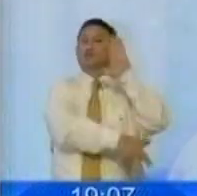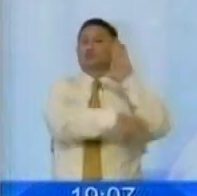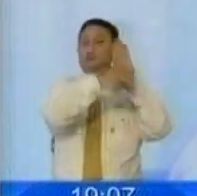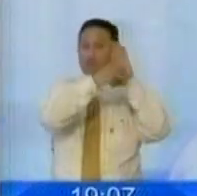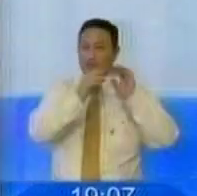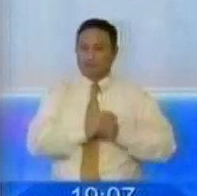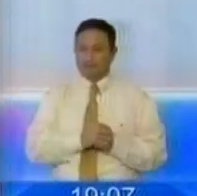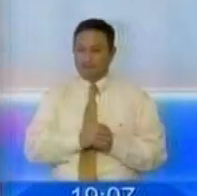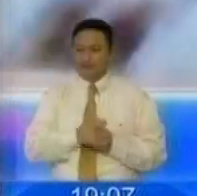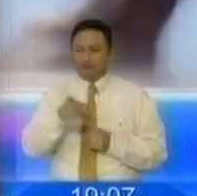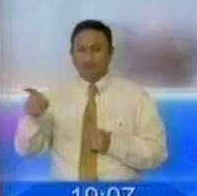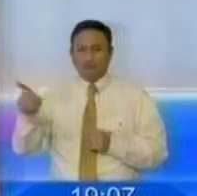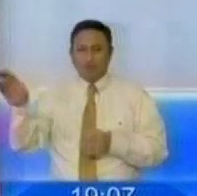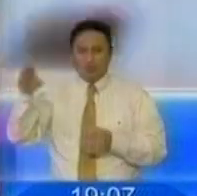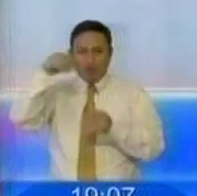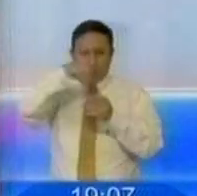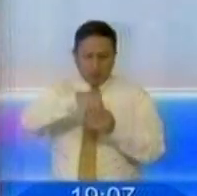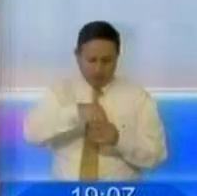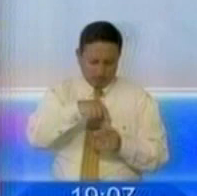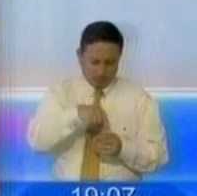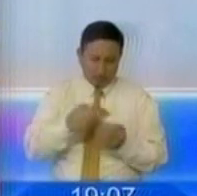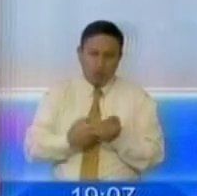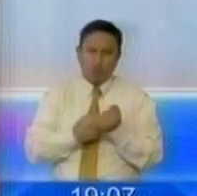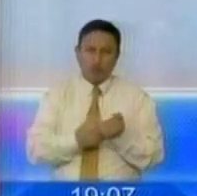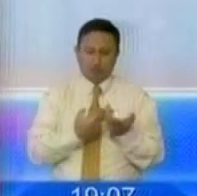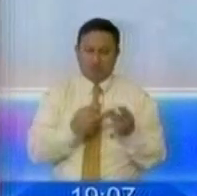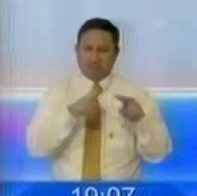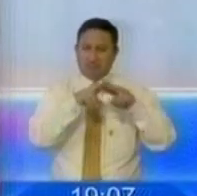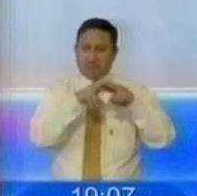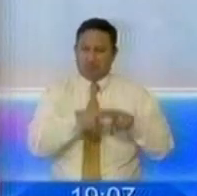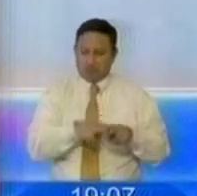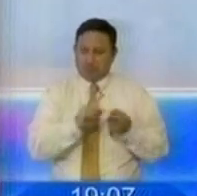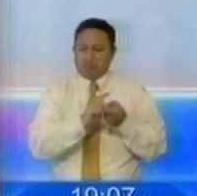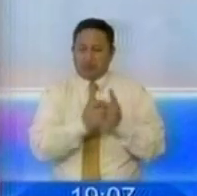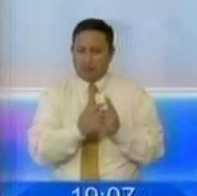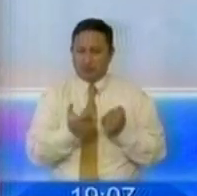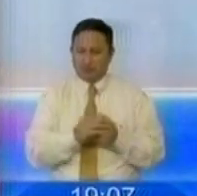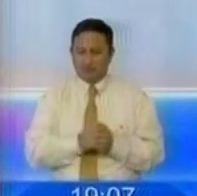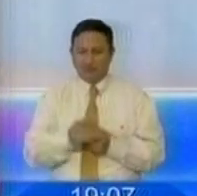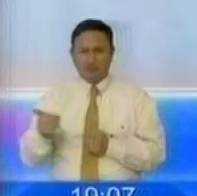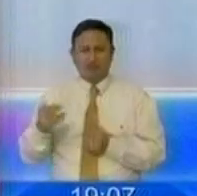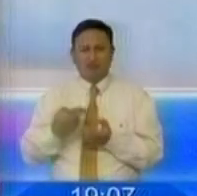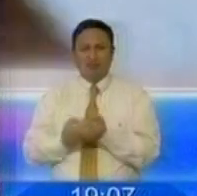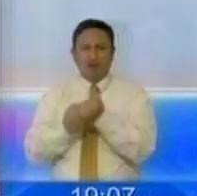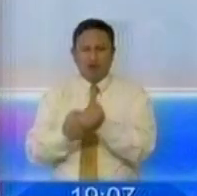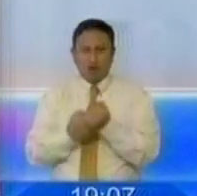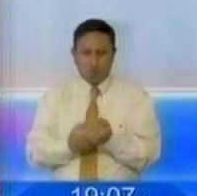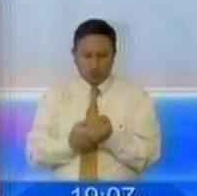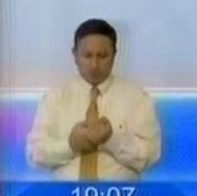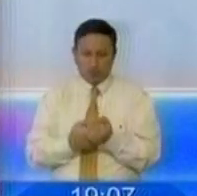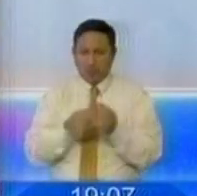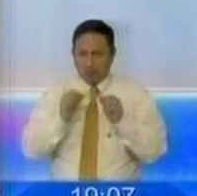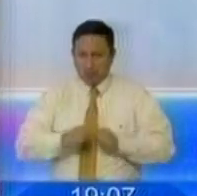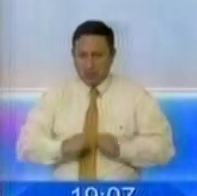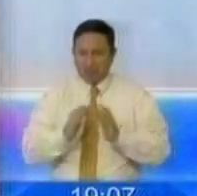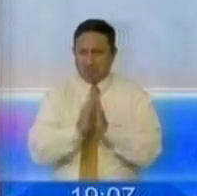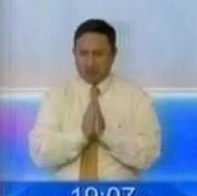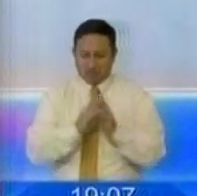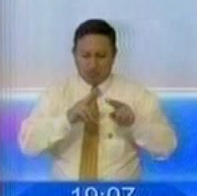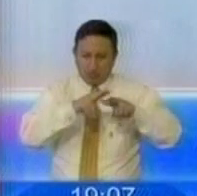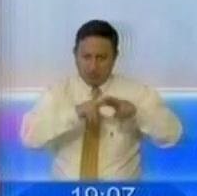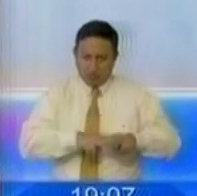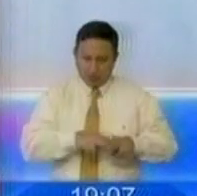jurídica este recurso de revisión es el recurso de revisión como está planteado y que ha sido